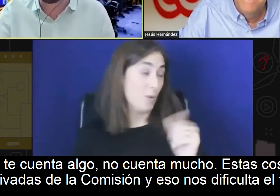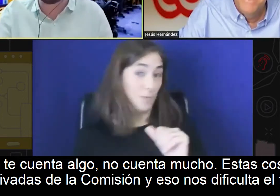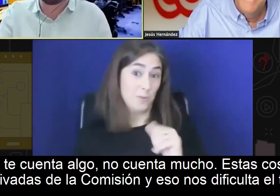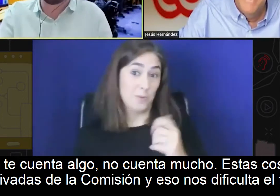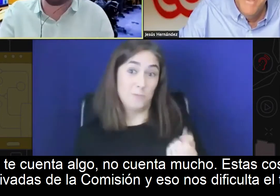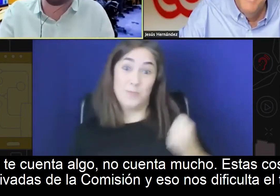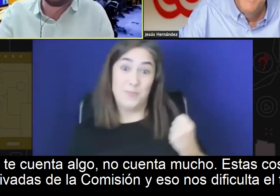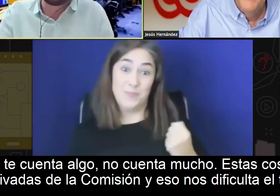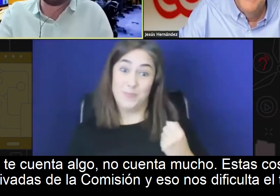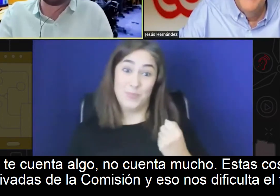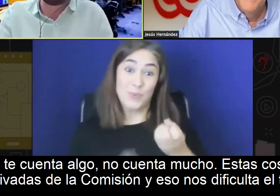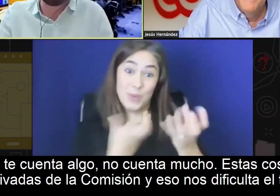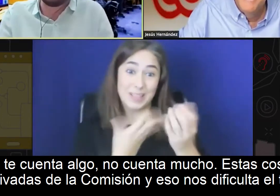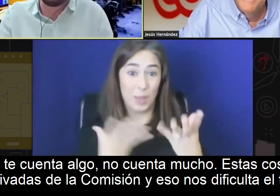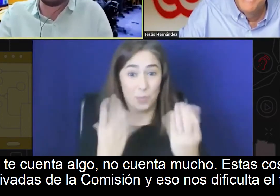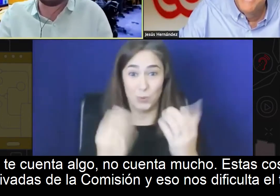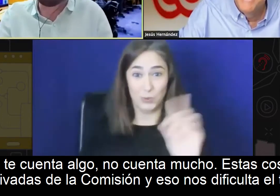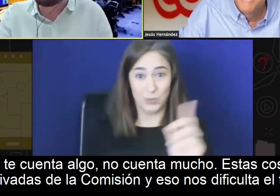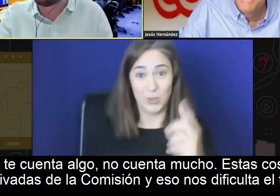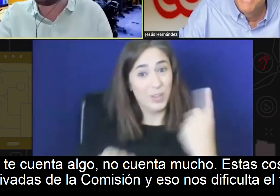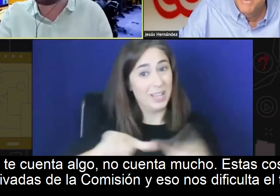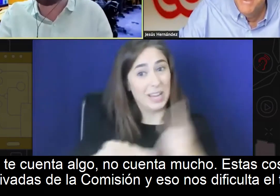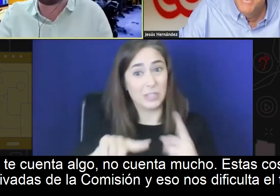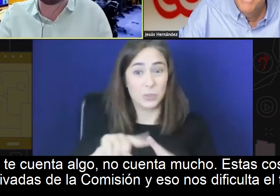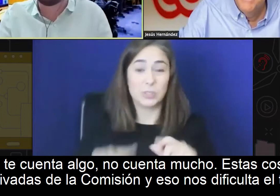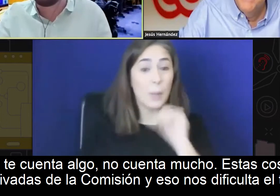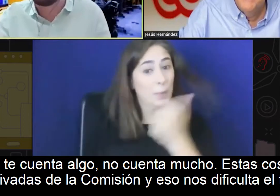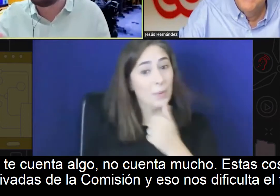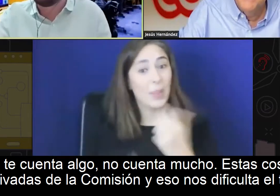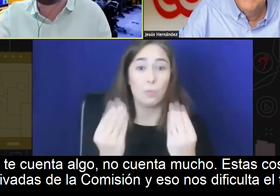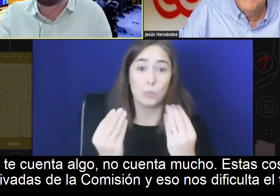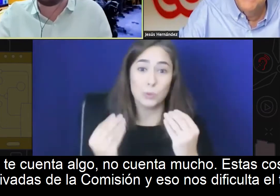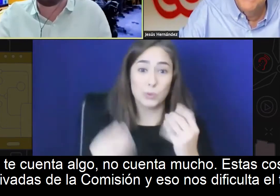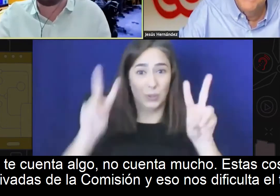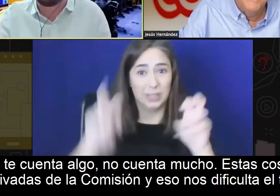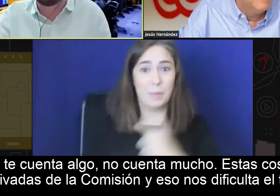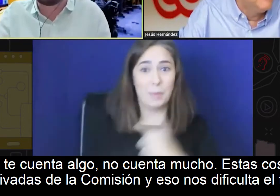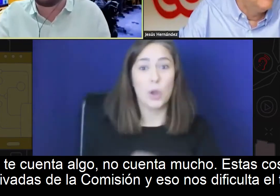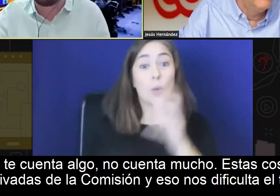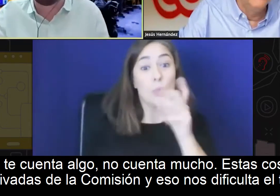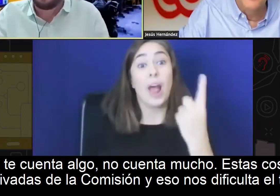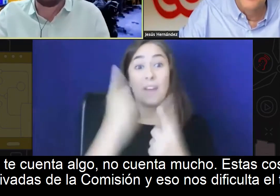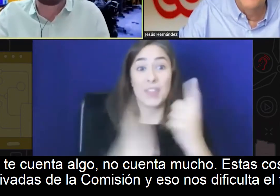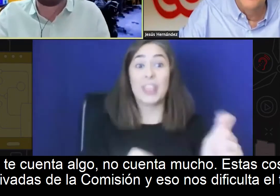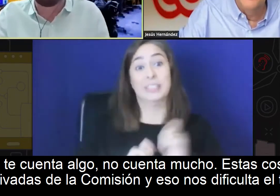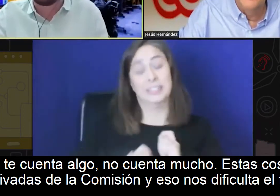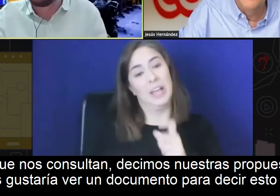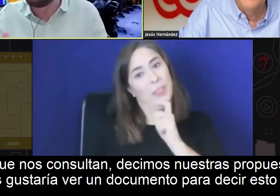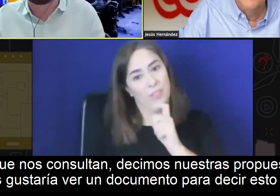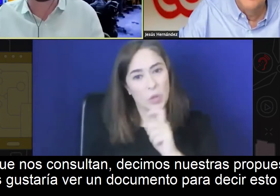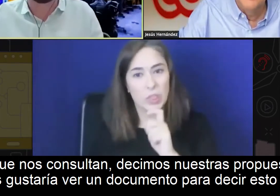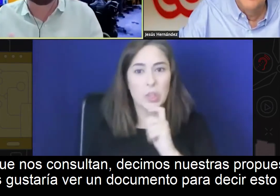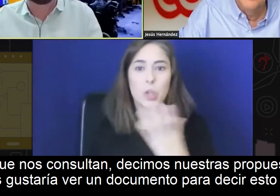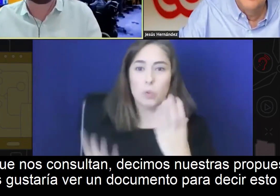mucho. Las cosas son muy privadas de la comisión y eso a veces nos dificulta mucho el trabajo porque, claro, nos